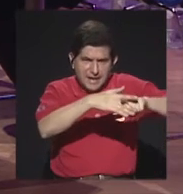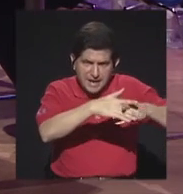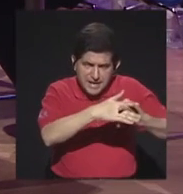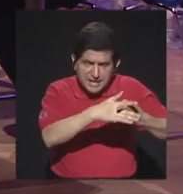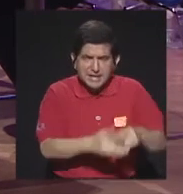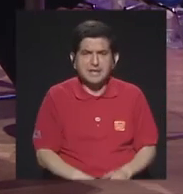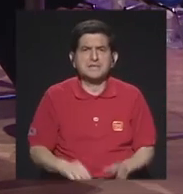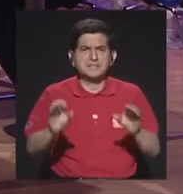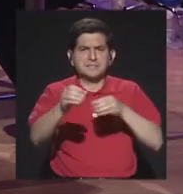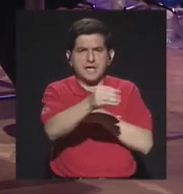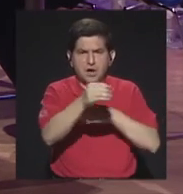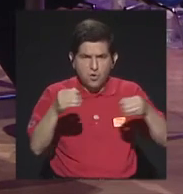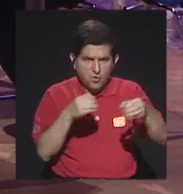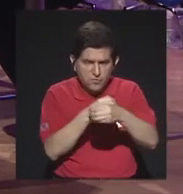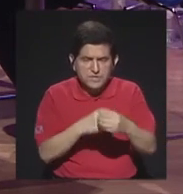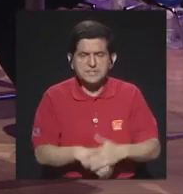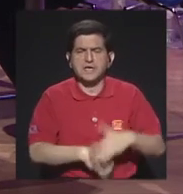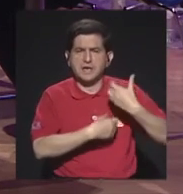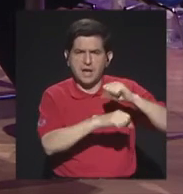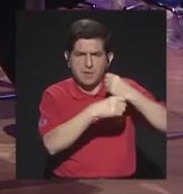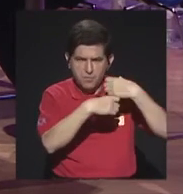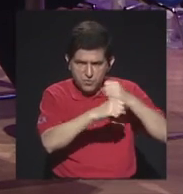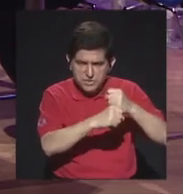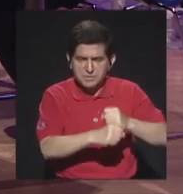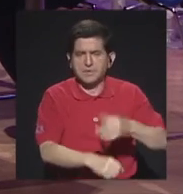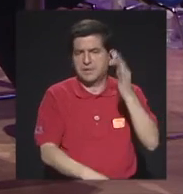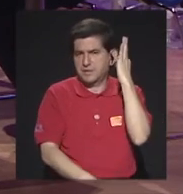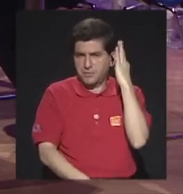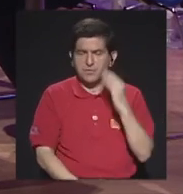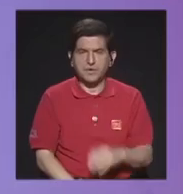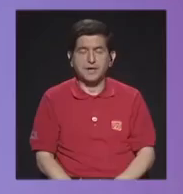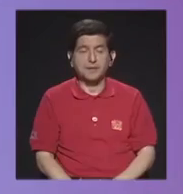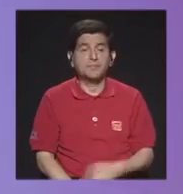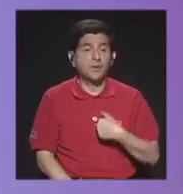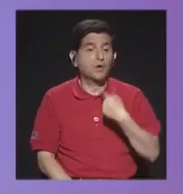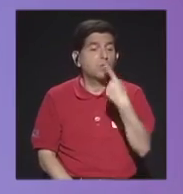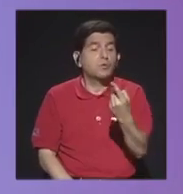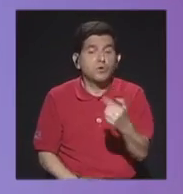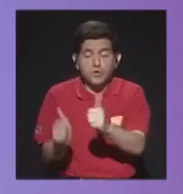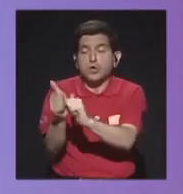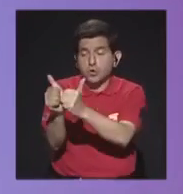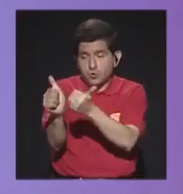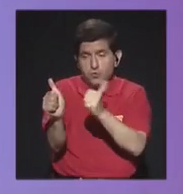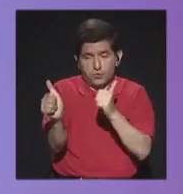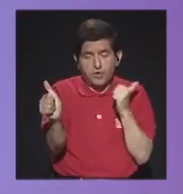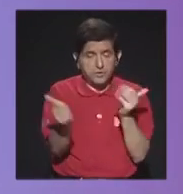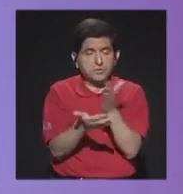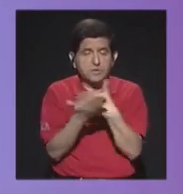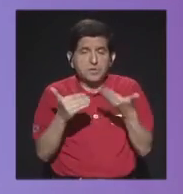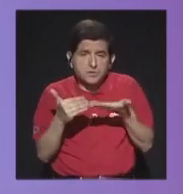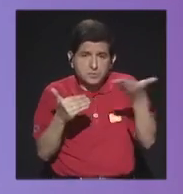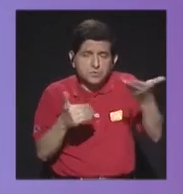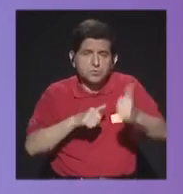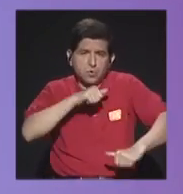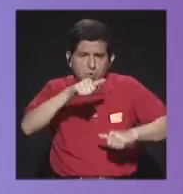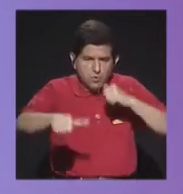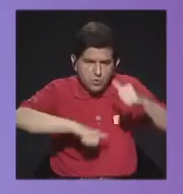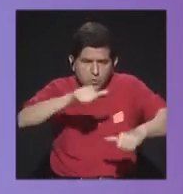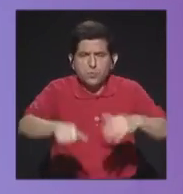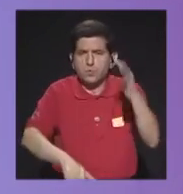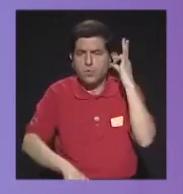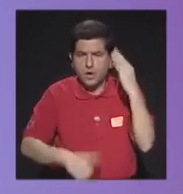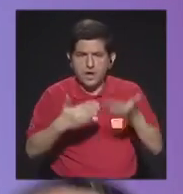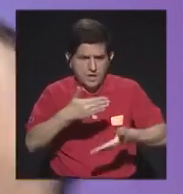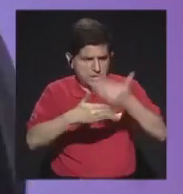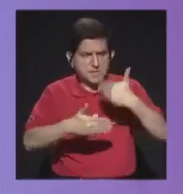objetivo de las oficinas municipales de las mujeres, ¿verdad? Como digo yo, se ha retrocedido en algunos aspectos, en las luchas que las mujeres hemos